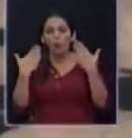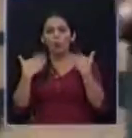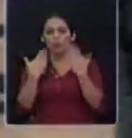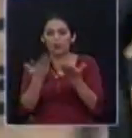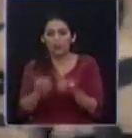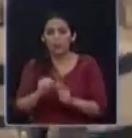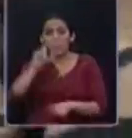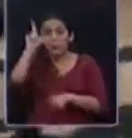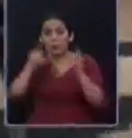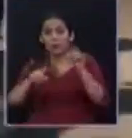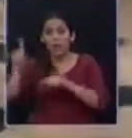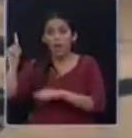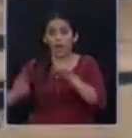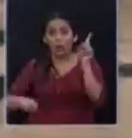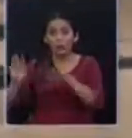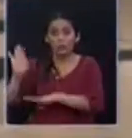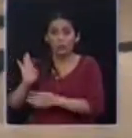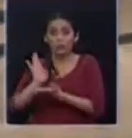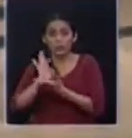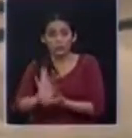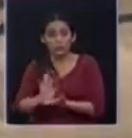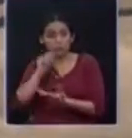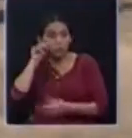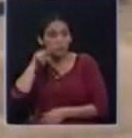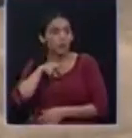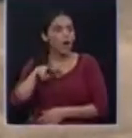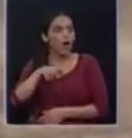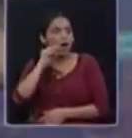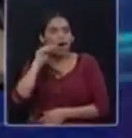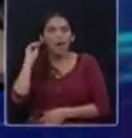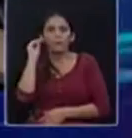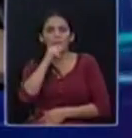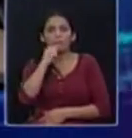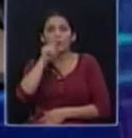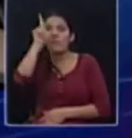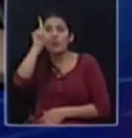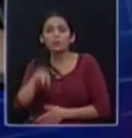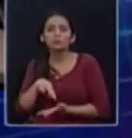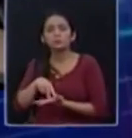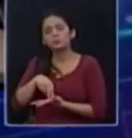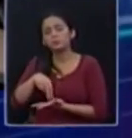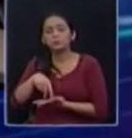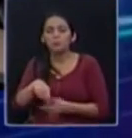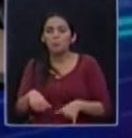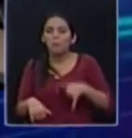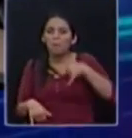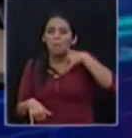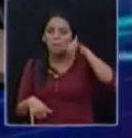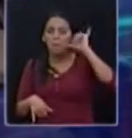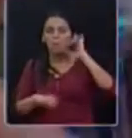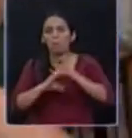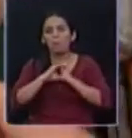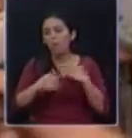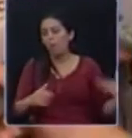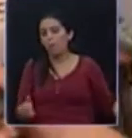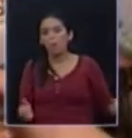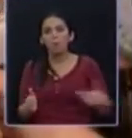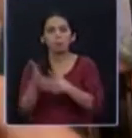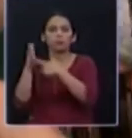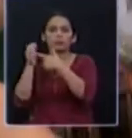de ciudadanos que se encontraban en el lugar, la víctima cruzaba la calle cuando fue impactada por un bus de la línea 18 Durán. Que